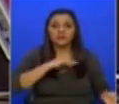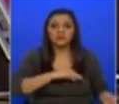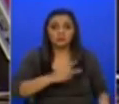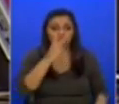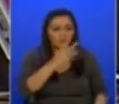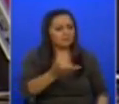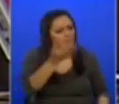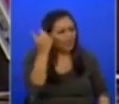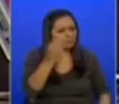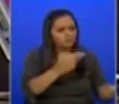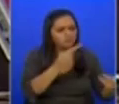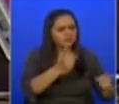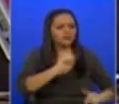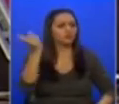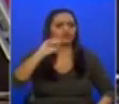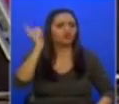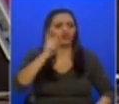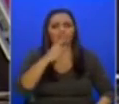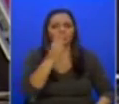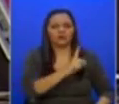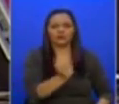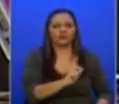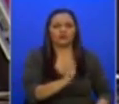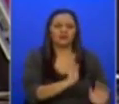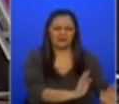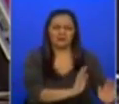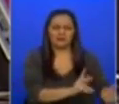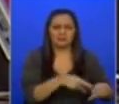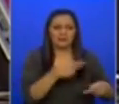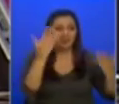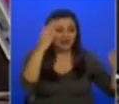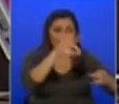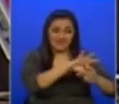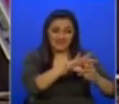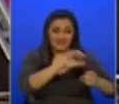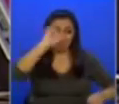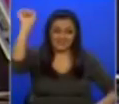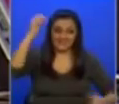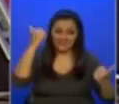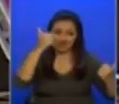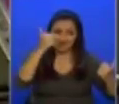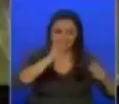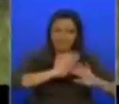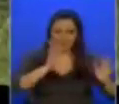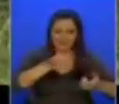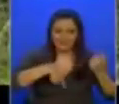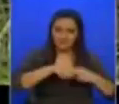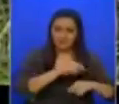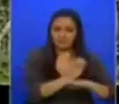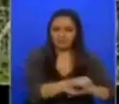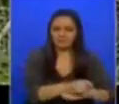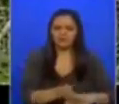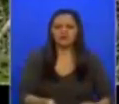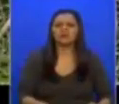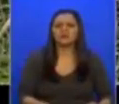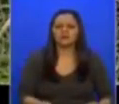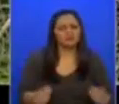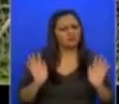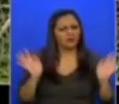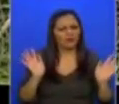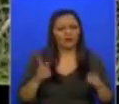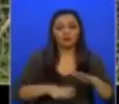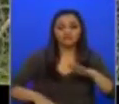unos cuantos votitos. Se permitió que se loticen tierras, entre comillas, agrícolas, porque ahí tierra no existe, es un pantano,